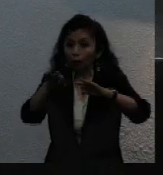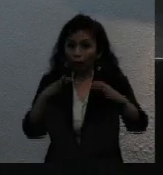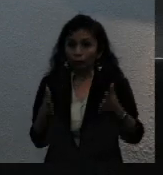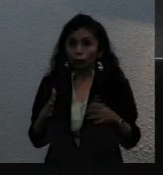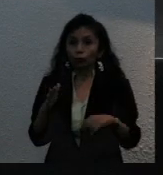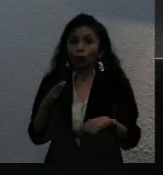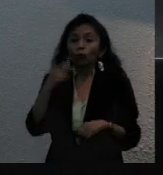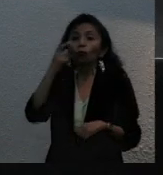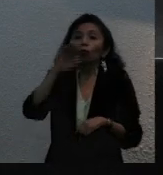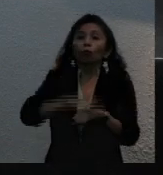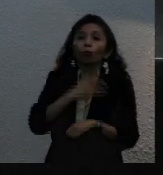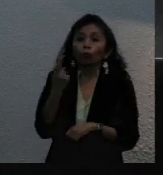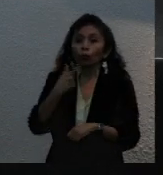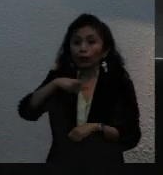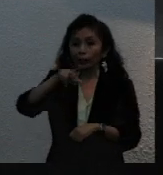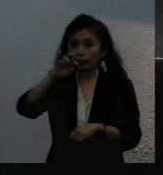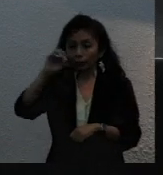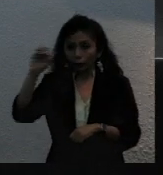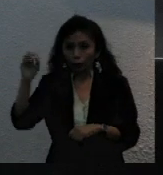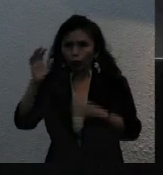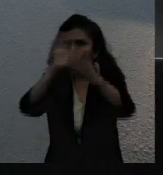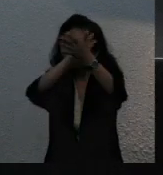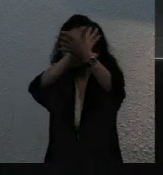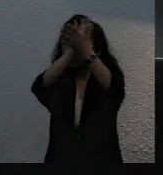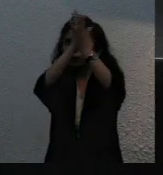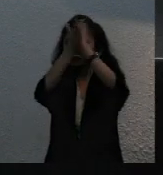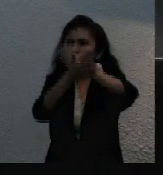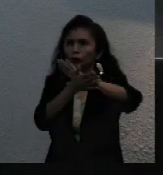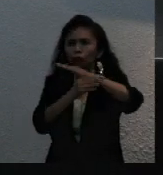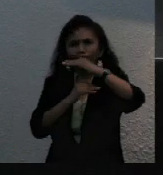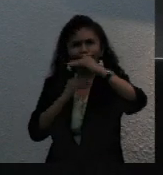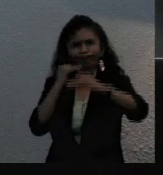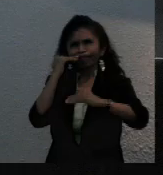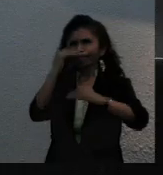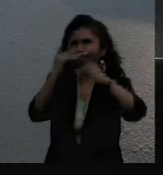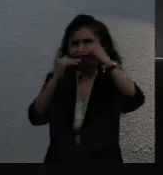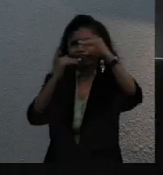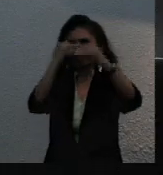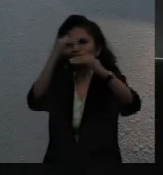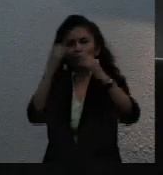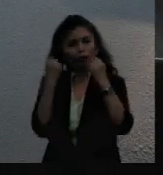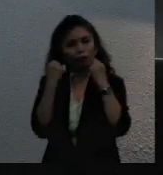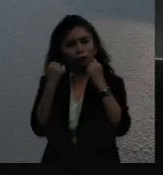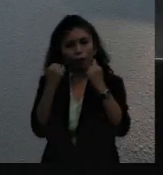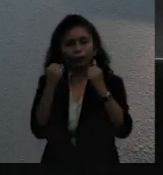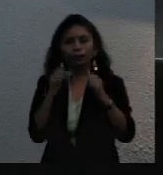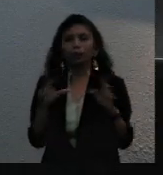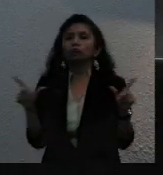porque en Quintana Roo la transformación sigue avanzando con fuerza. Es cuanto.